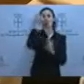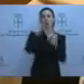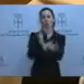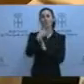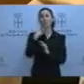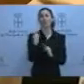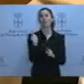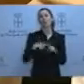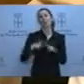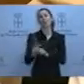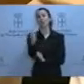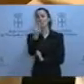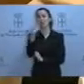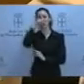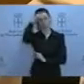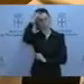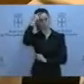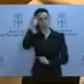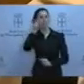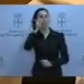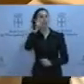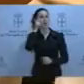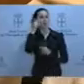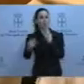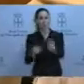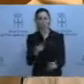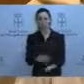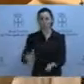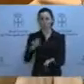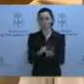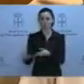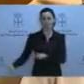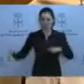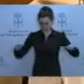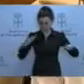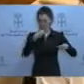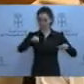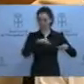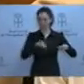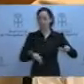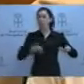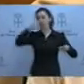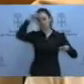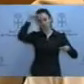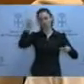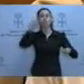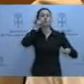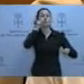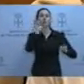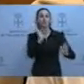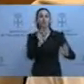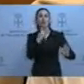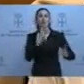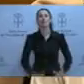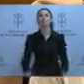producto cultural y turístico. Nada más empezar el documento fundacional nos vamos a encontrar que es un producto cultural y turístico. Y dice que será la